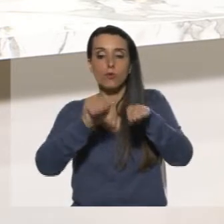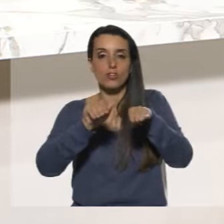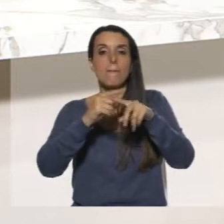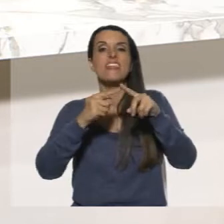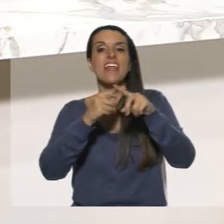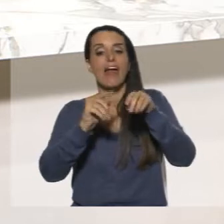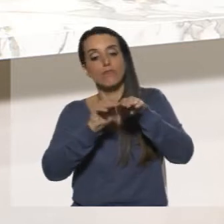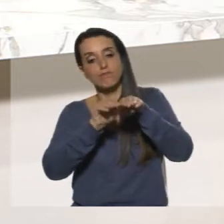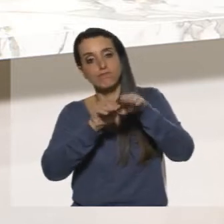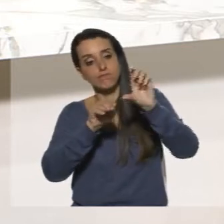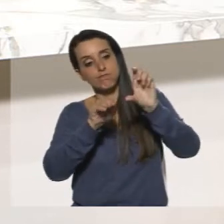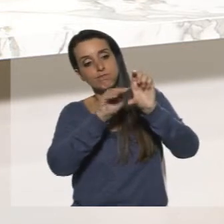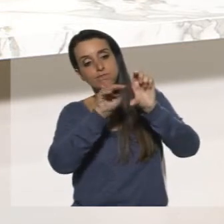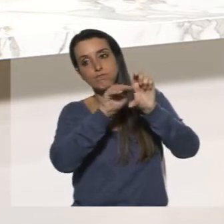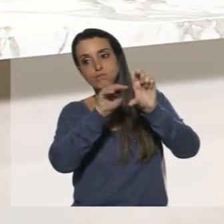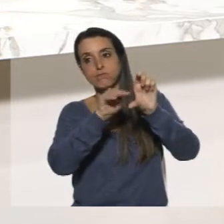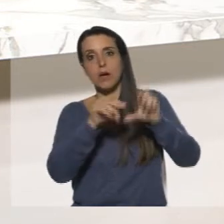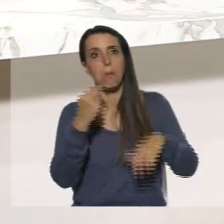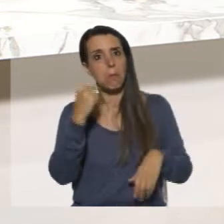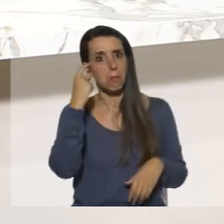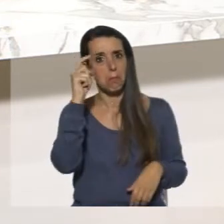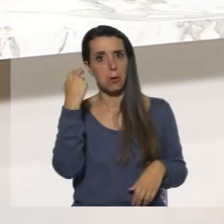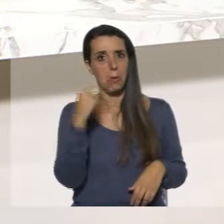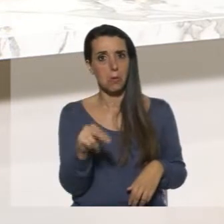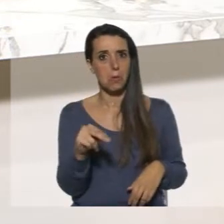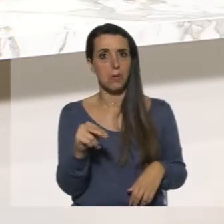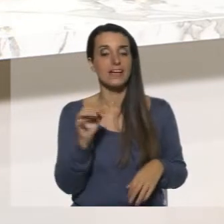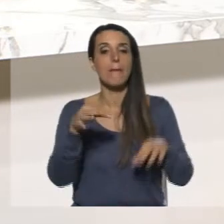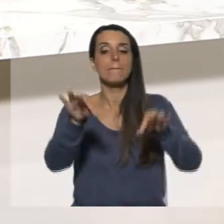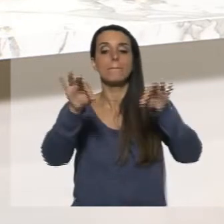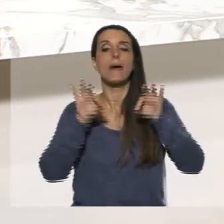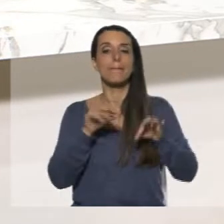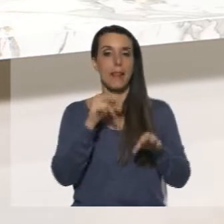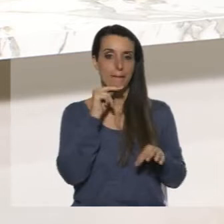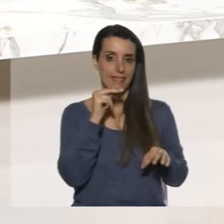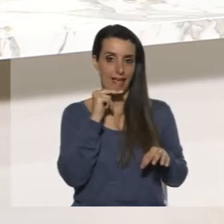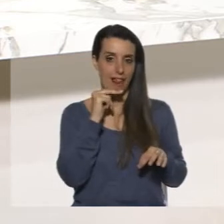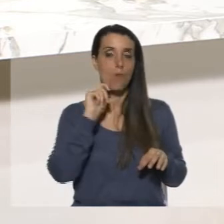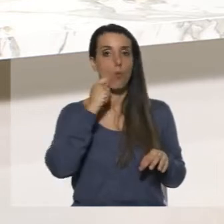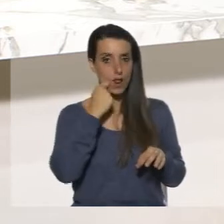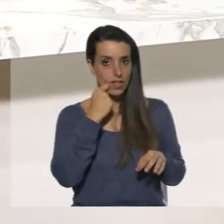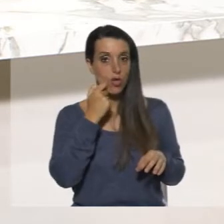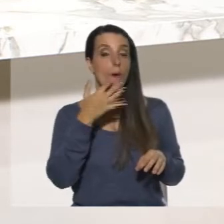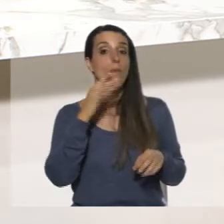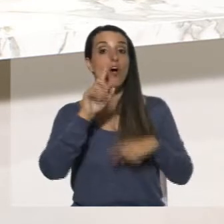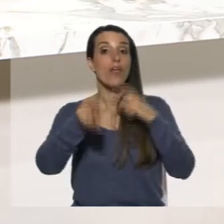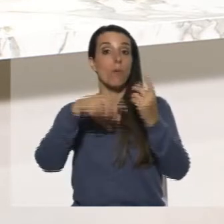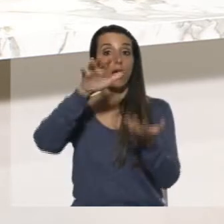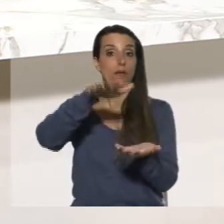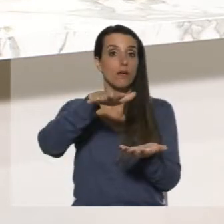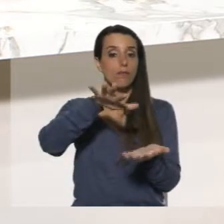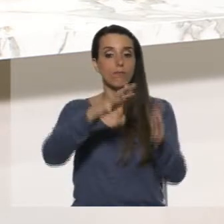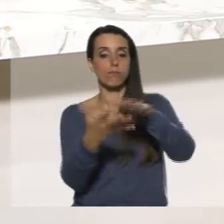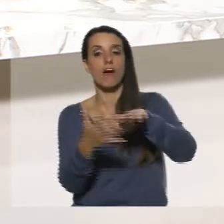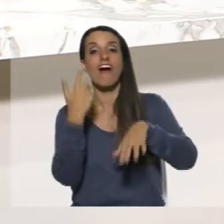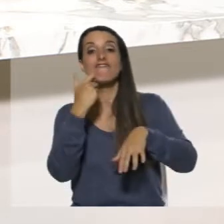una maravilla. ¿Está? Nunca se me hubiera ocurrido. No, a mí lo tampoco. Lo tapás con papel de aluminio. Es importante. Te va a quedar muy lindo. Si después cuando lo sacás no te queda bien